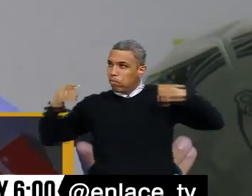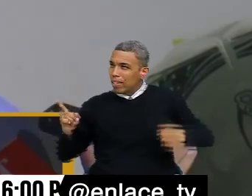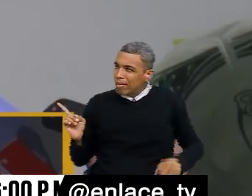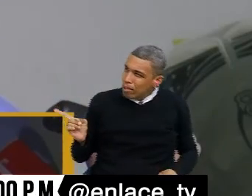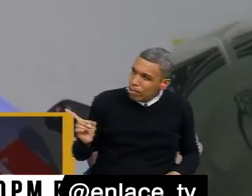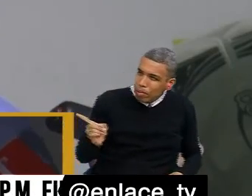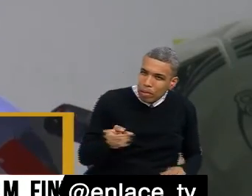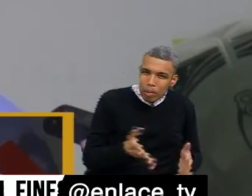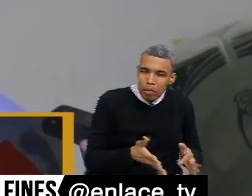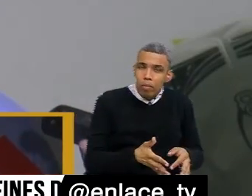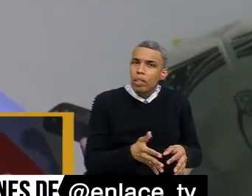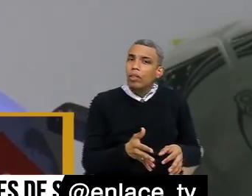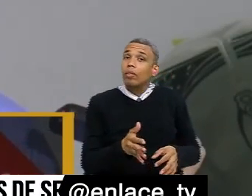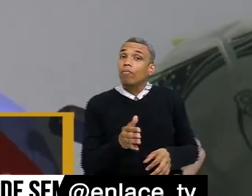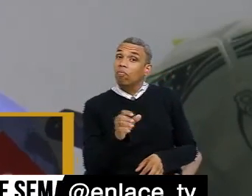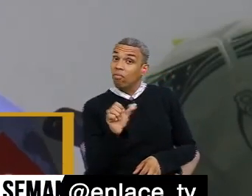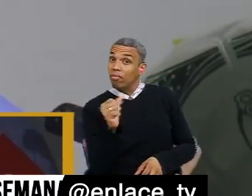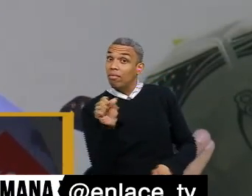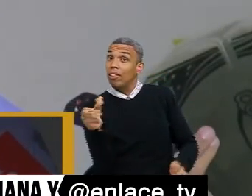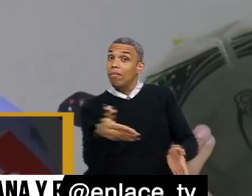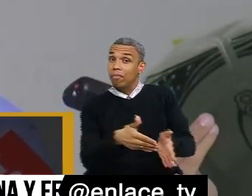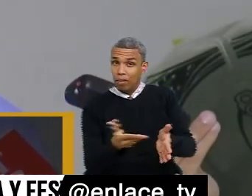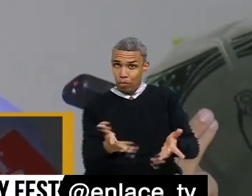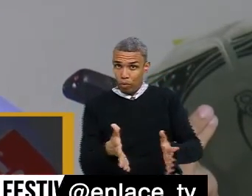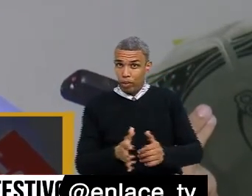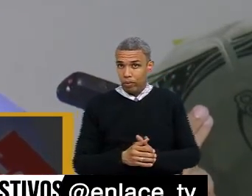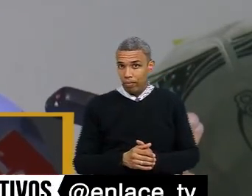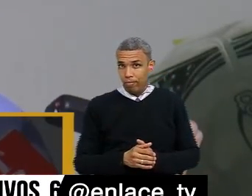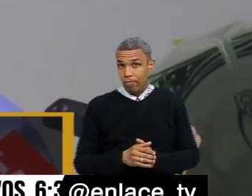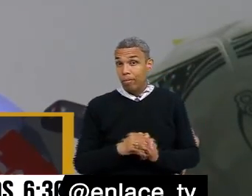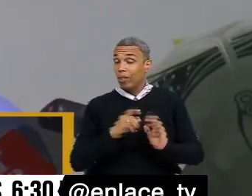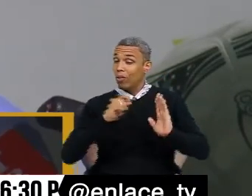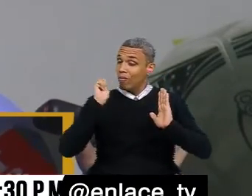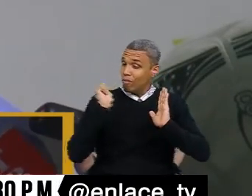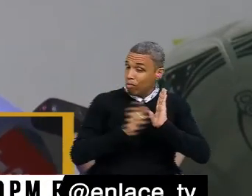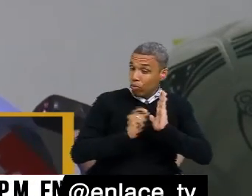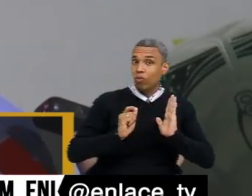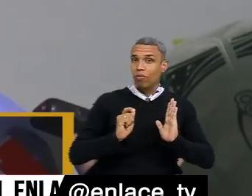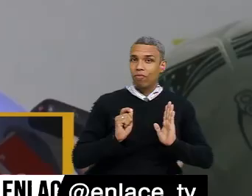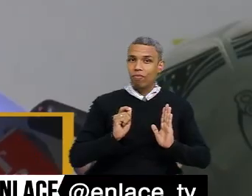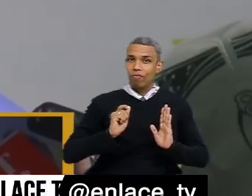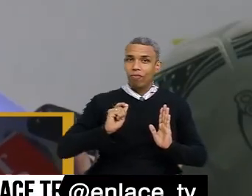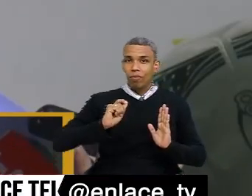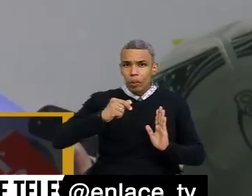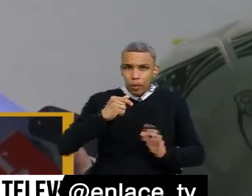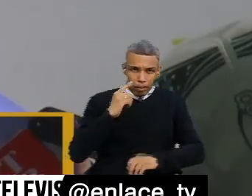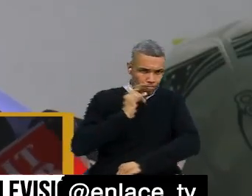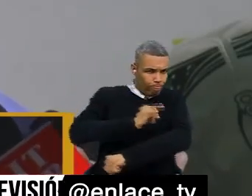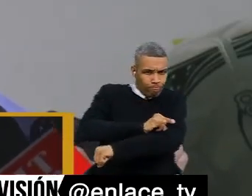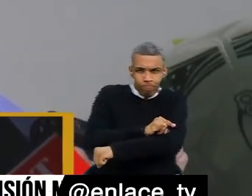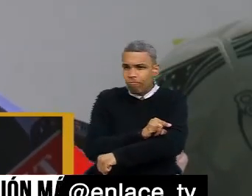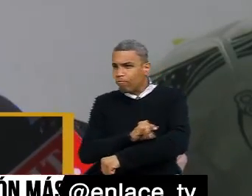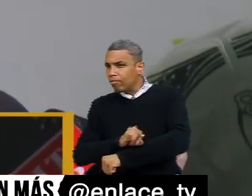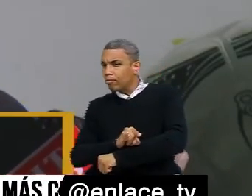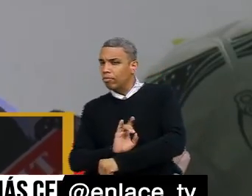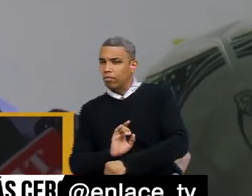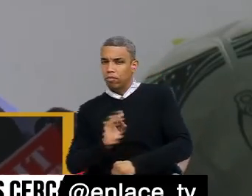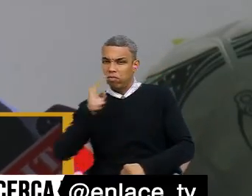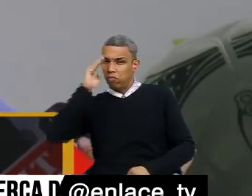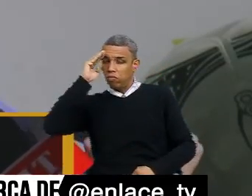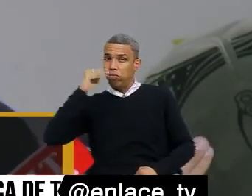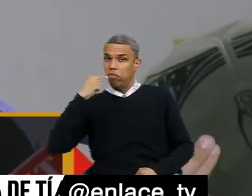un fuerte operativo, porque no vamos a permitir que en esta ciudad vuelvan a ocurrir actos que afecten